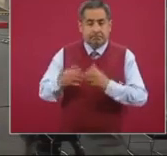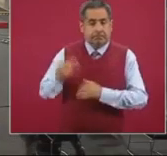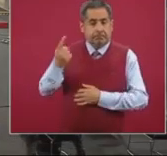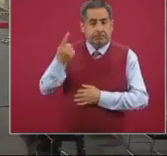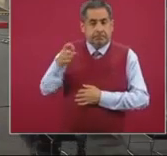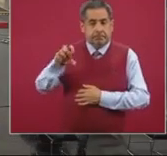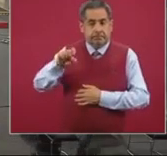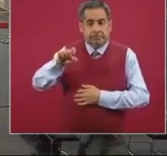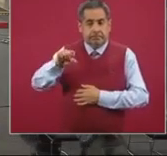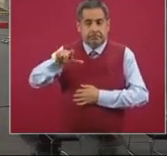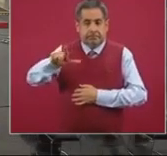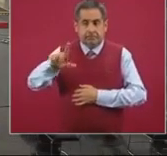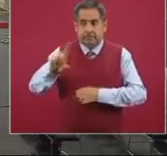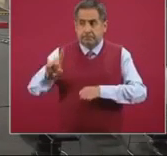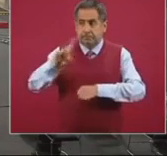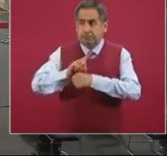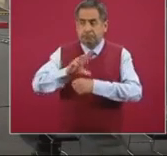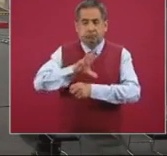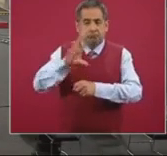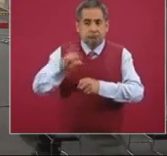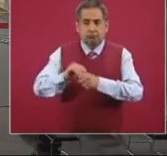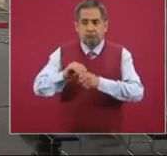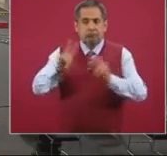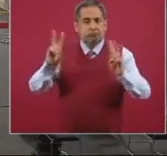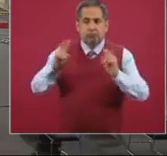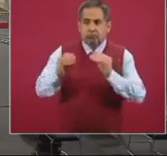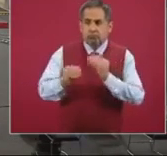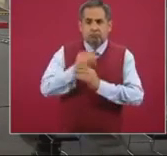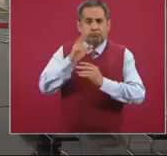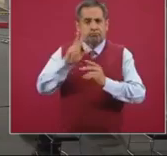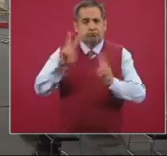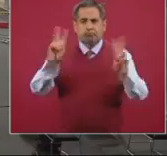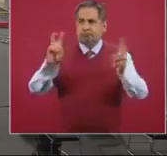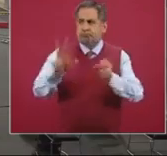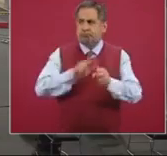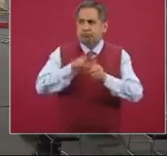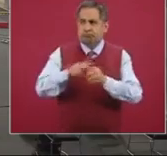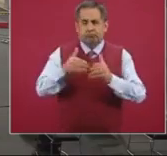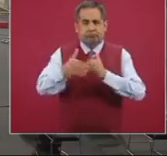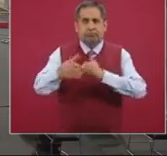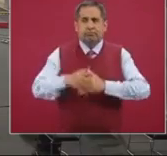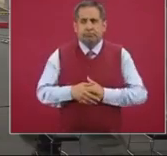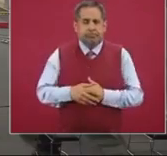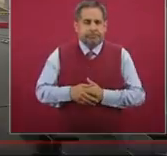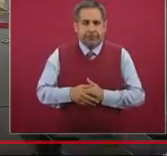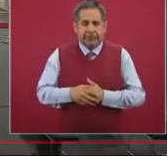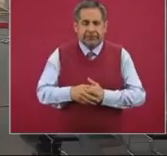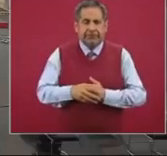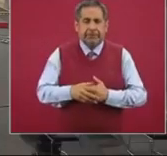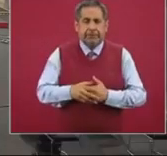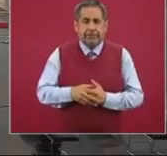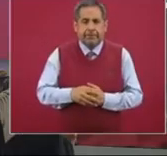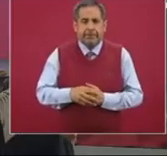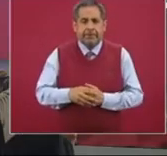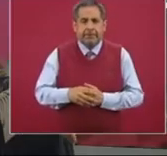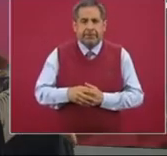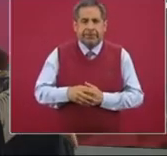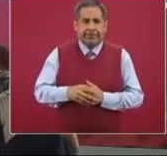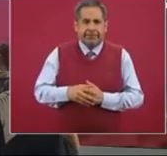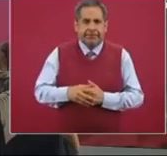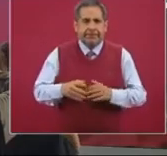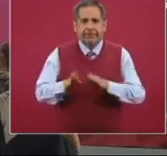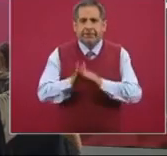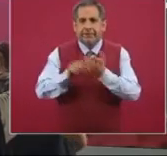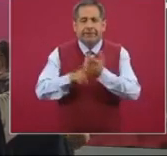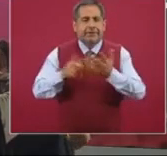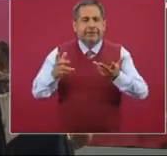...167 días del periodo de nueva normalidad, 257 conferencias de prensa diarias, más las que hemos